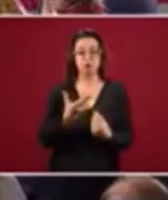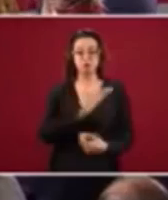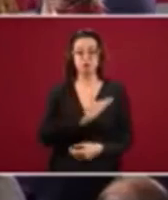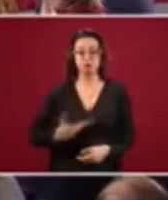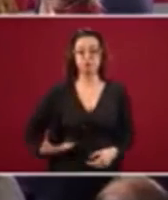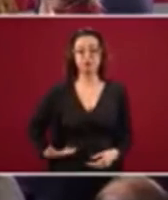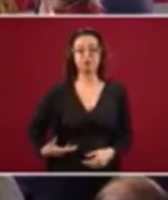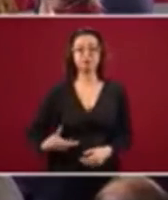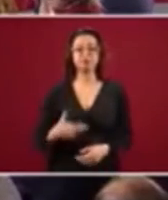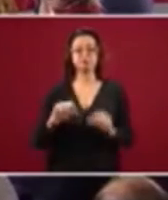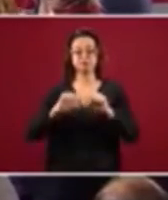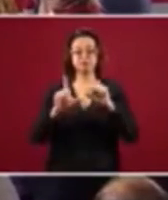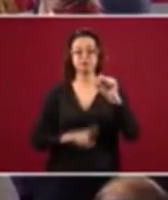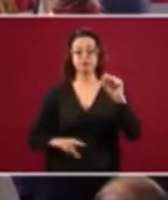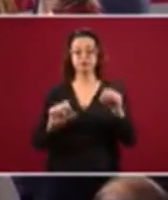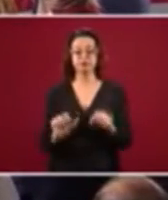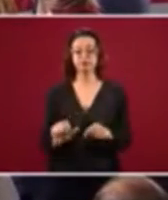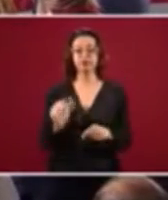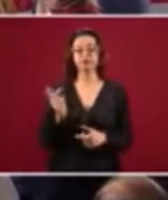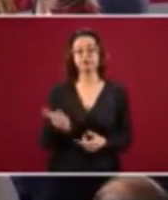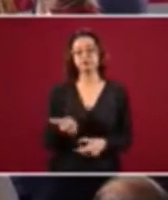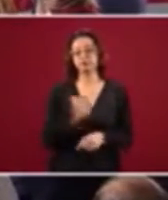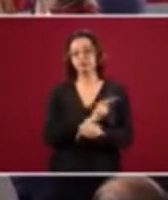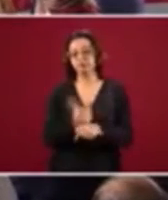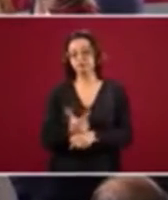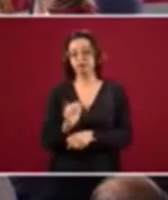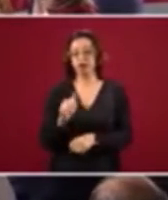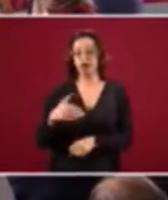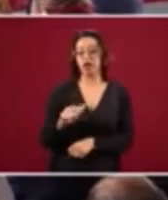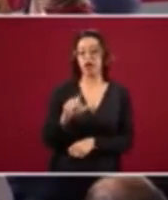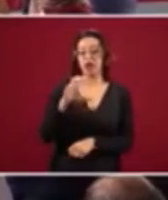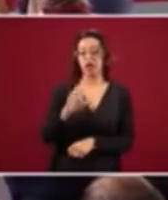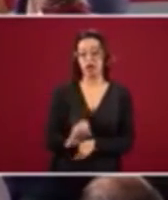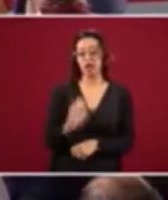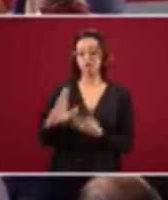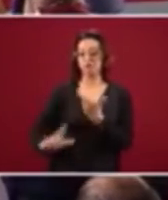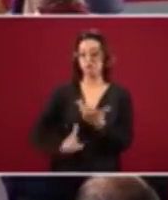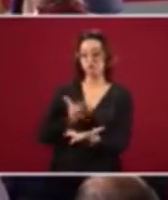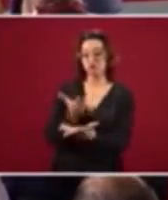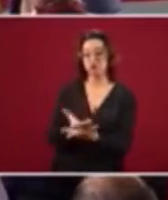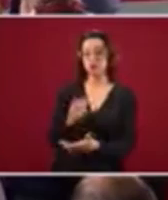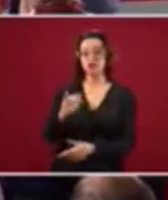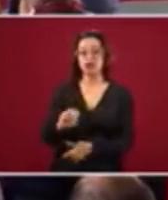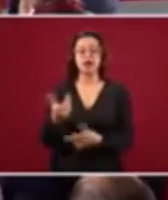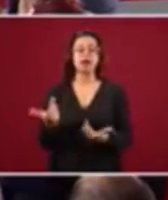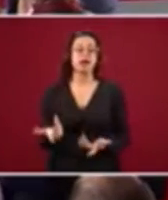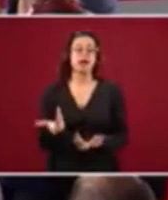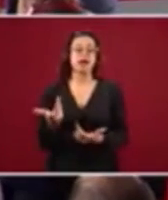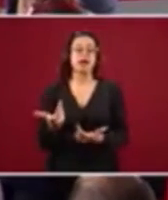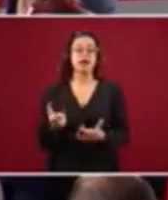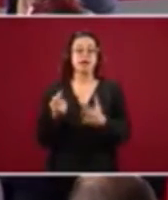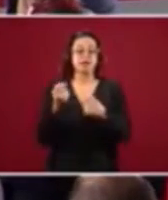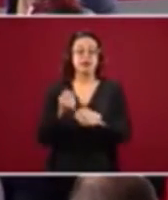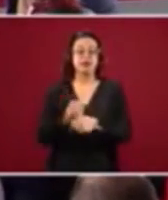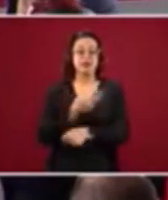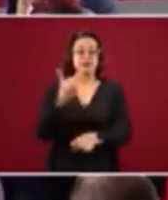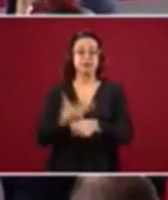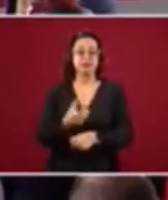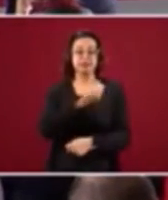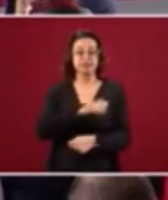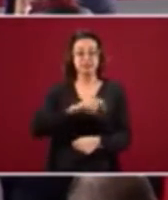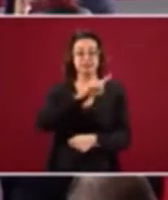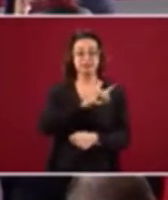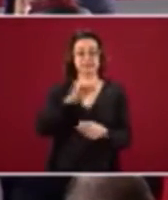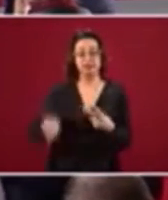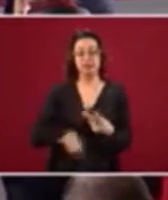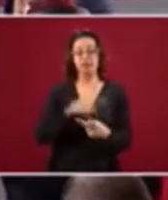Andrés Manuel López Obrador nos planteó conjuntamente a la Secretaría de Salud del Gobierno de México, a la Secretaría de Educación del Gobierno